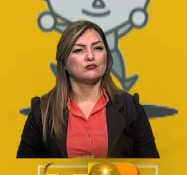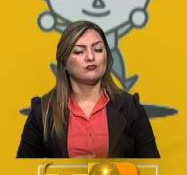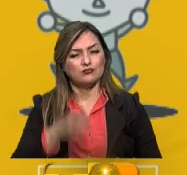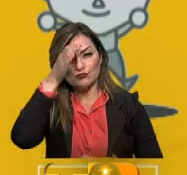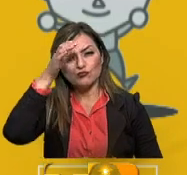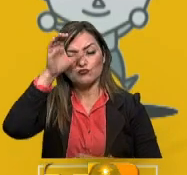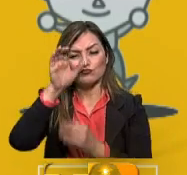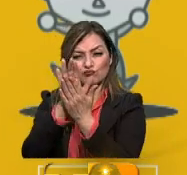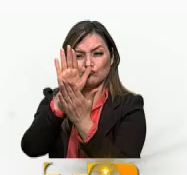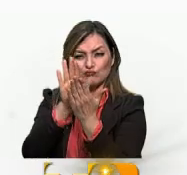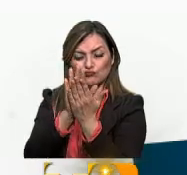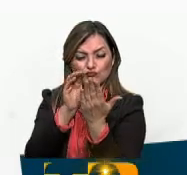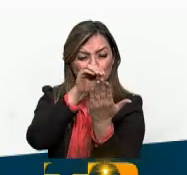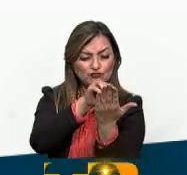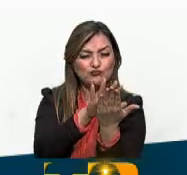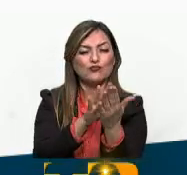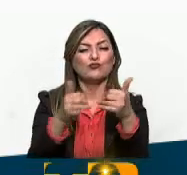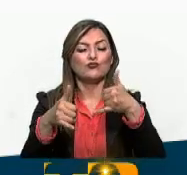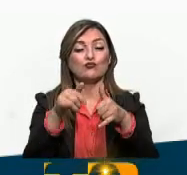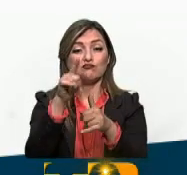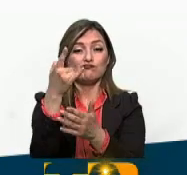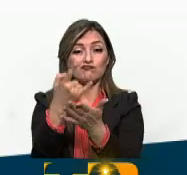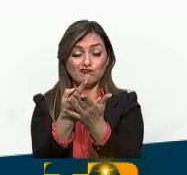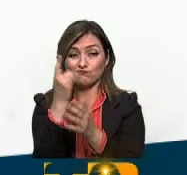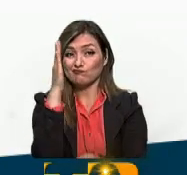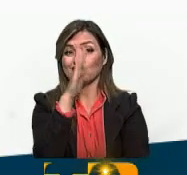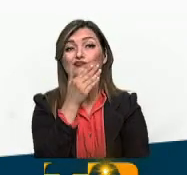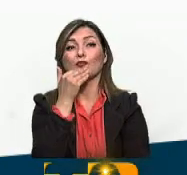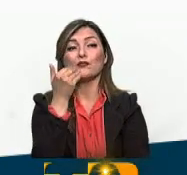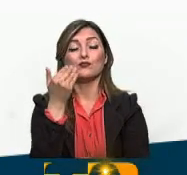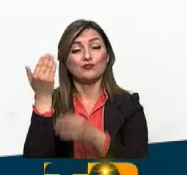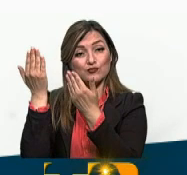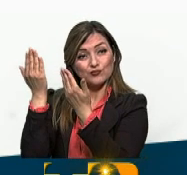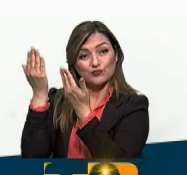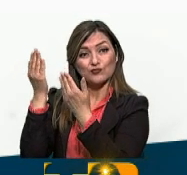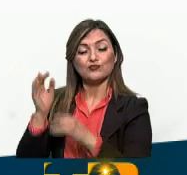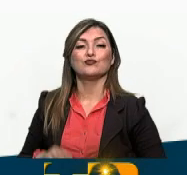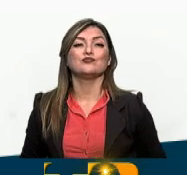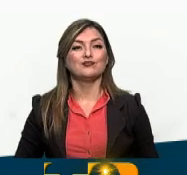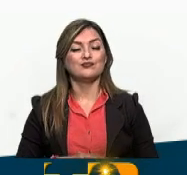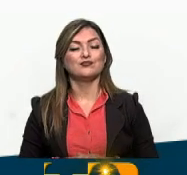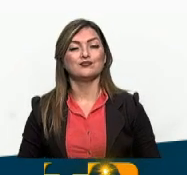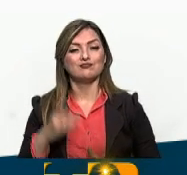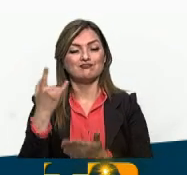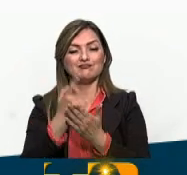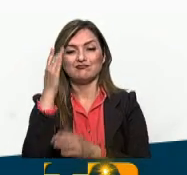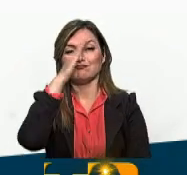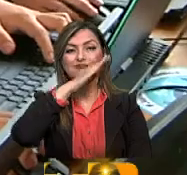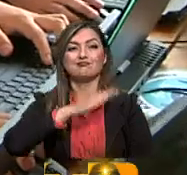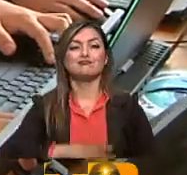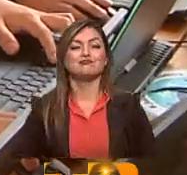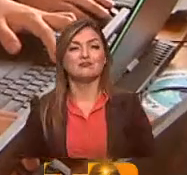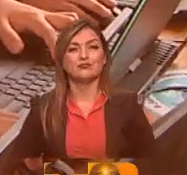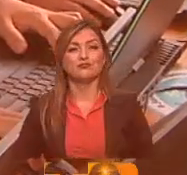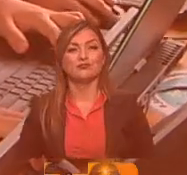conceptos y aplicarlos en un juego usted puede descargar los juegos a través de la página web de games punto web punto app